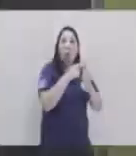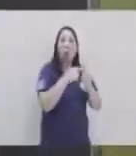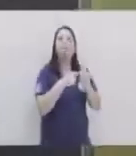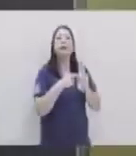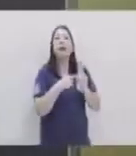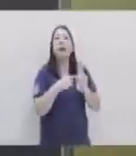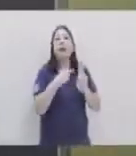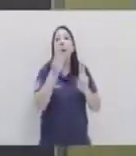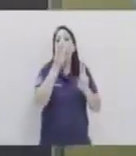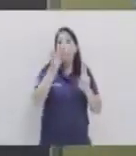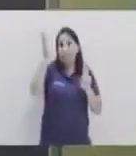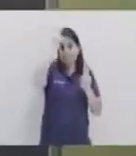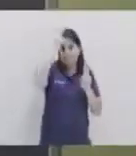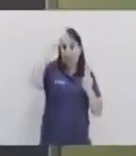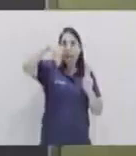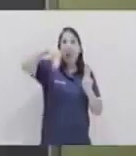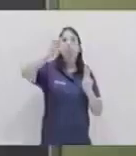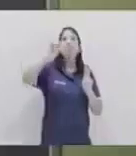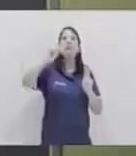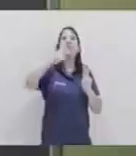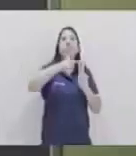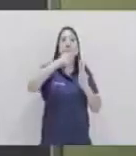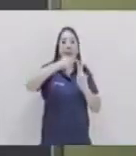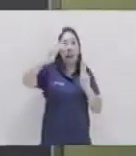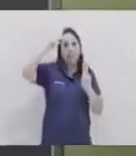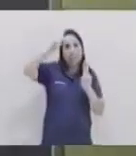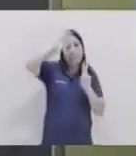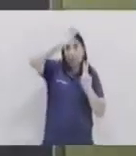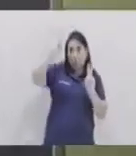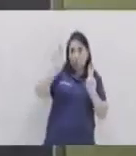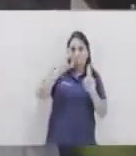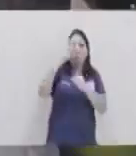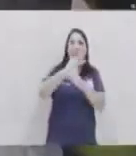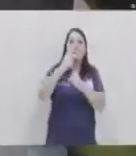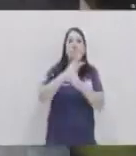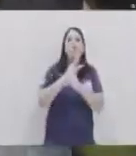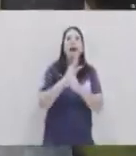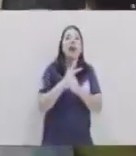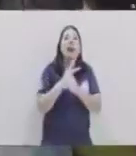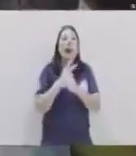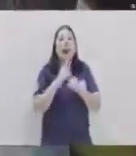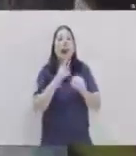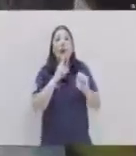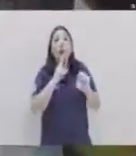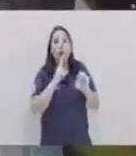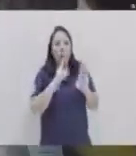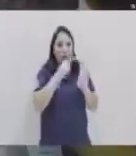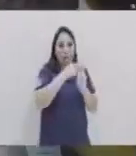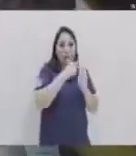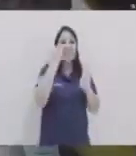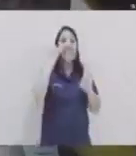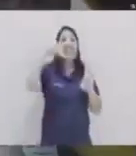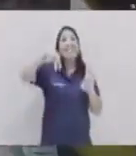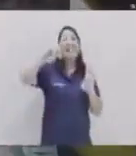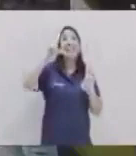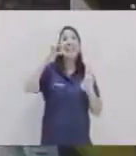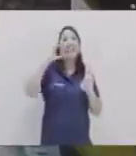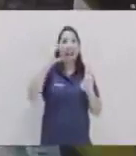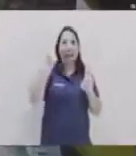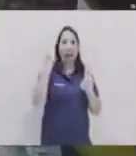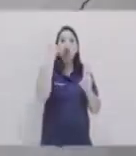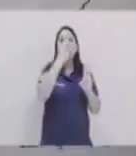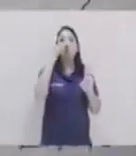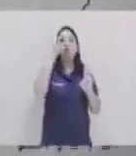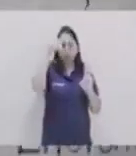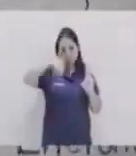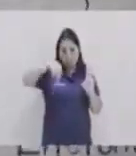que está en la península de Yucatán, Guatemala y parte de Honduras; y la literatura inca, que está al sur. La